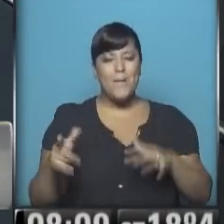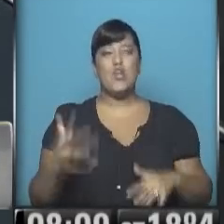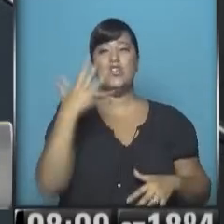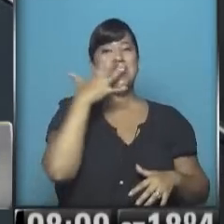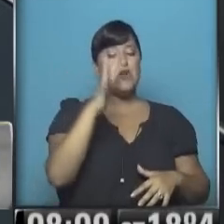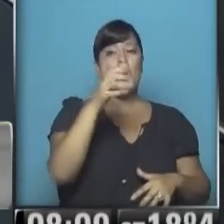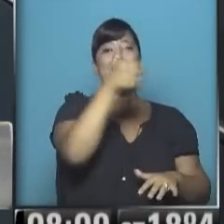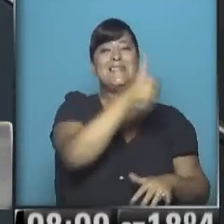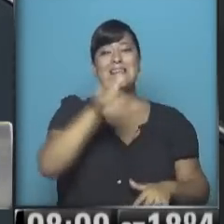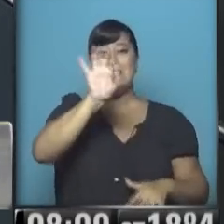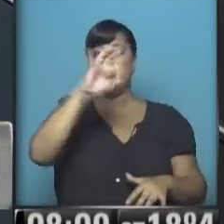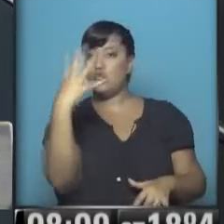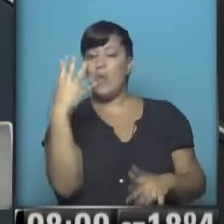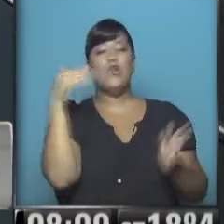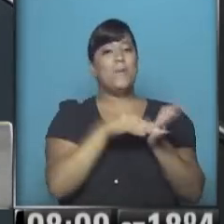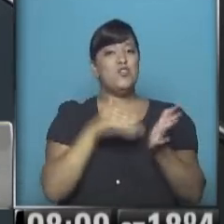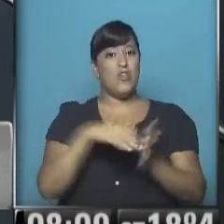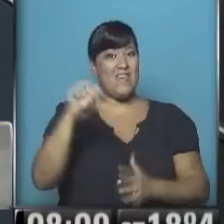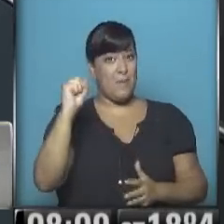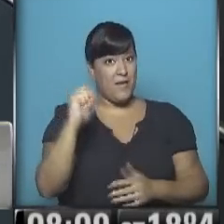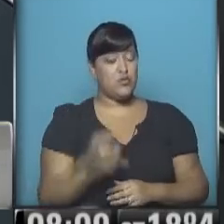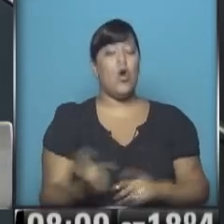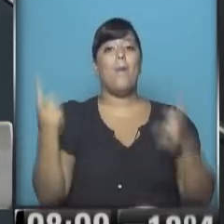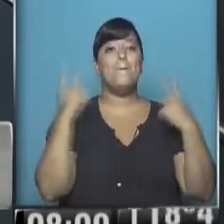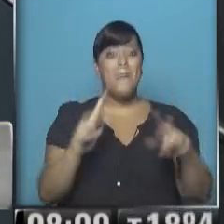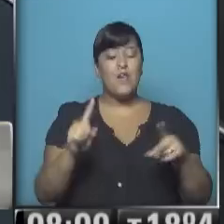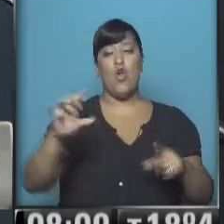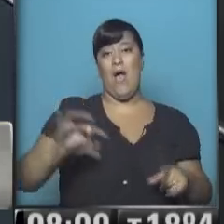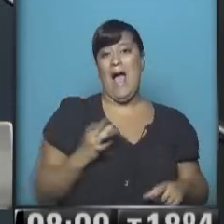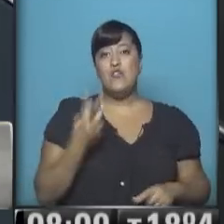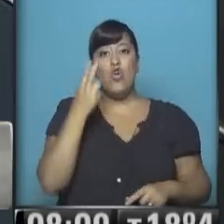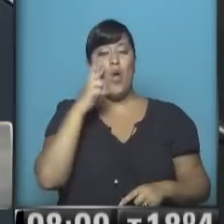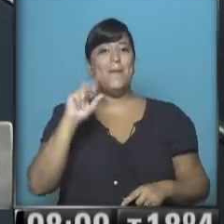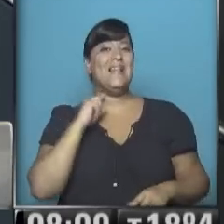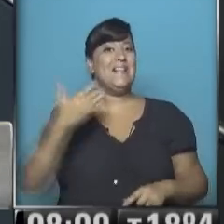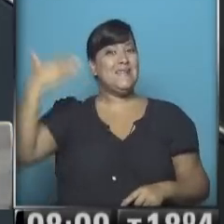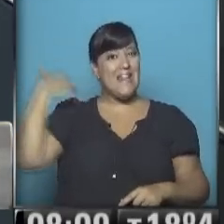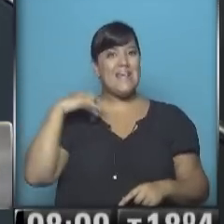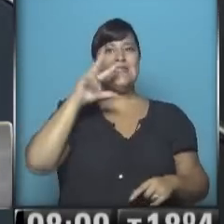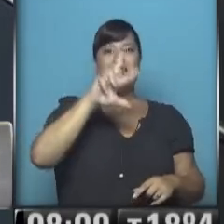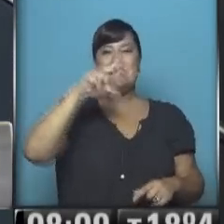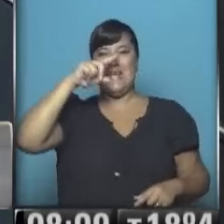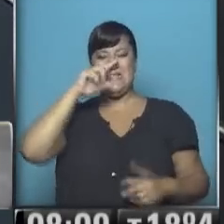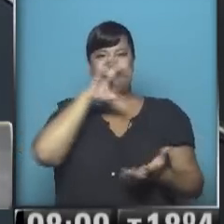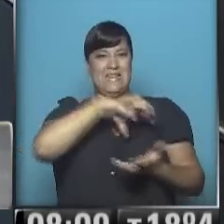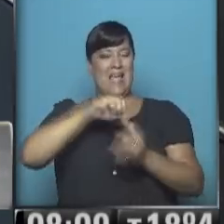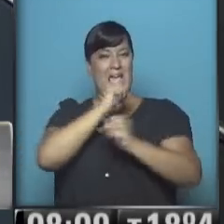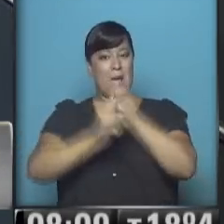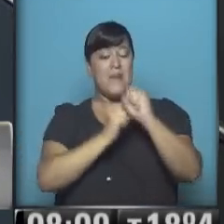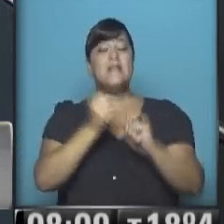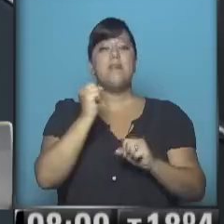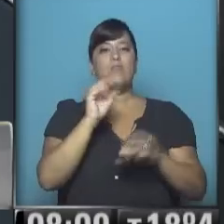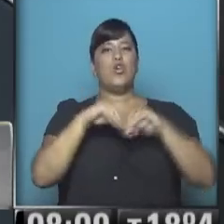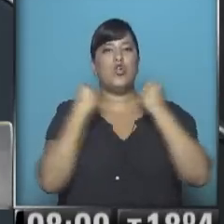5604 millones de pesos mientras que en el año 2013 lo habían hecho 37 empresas con